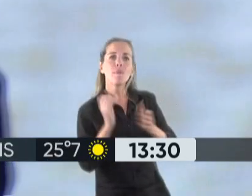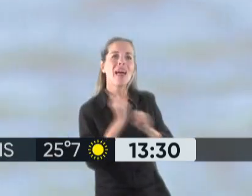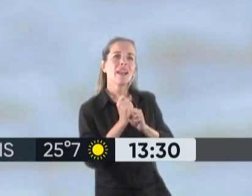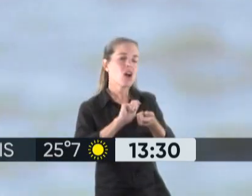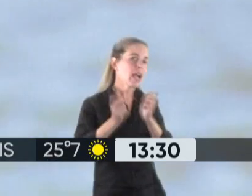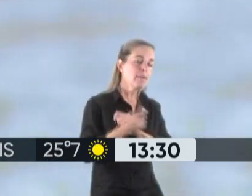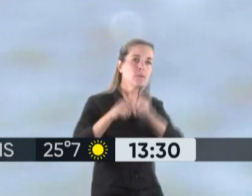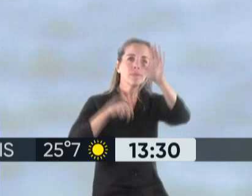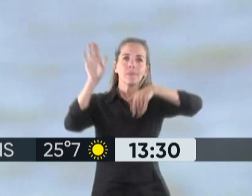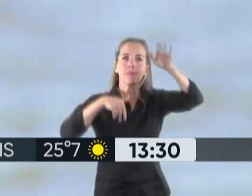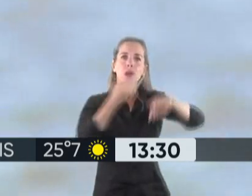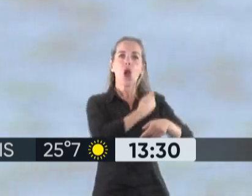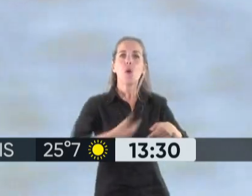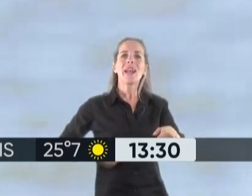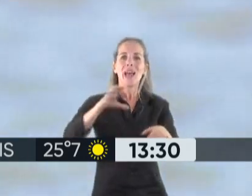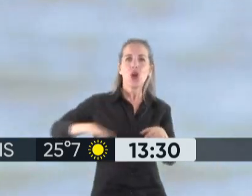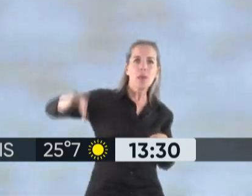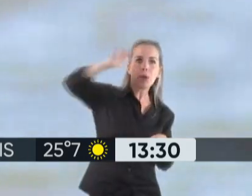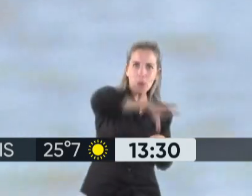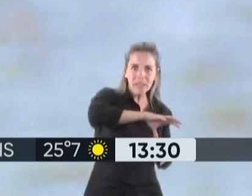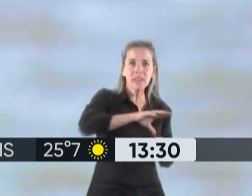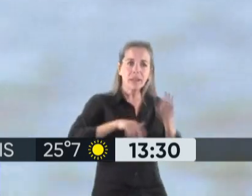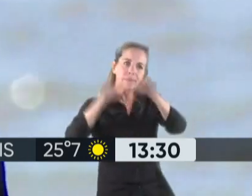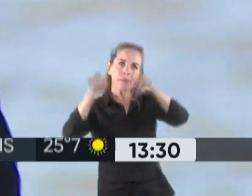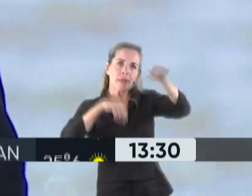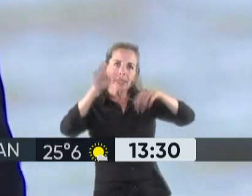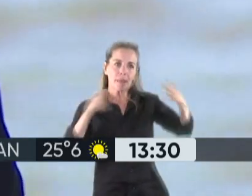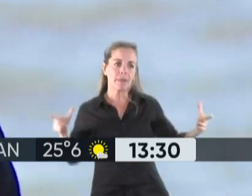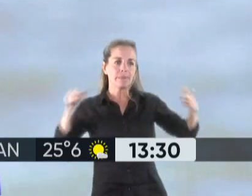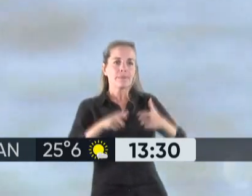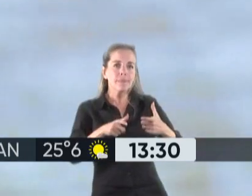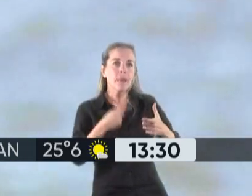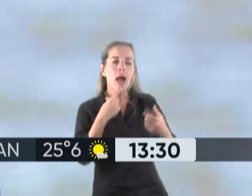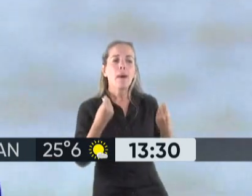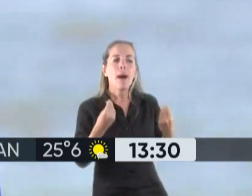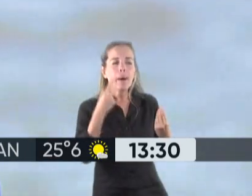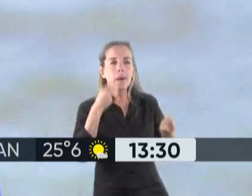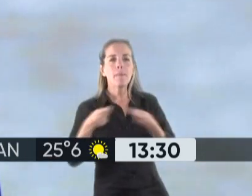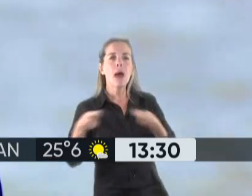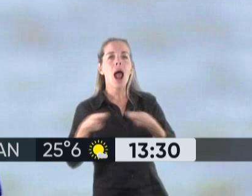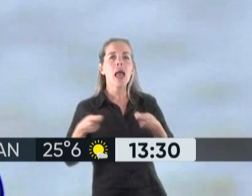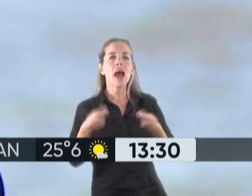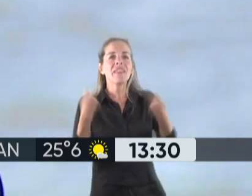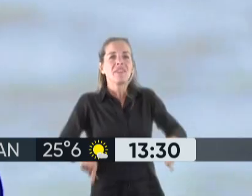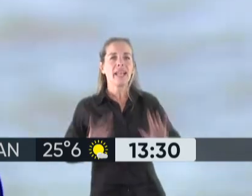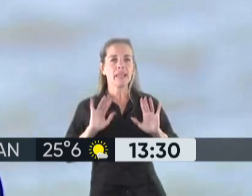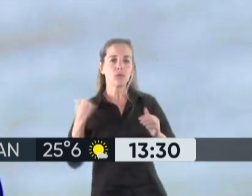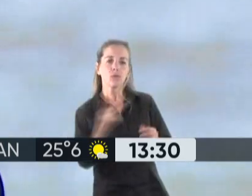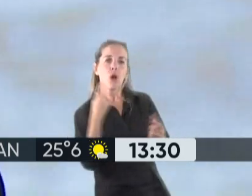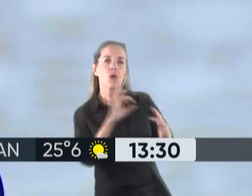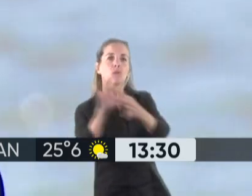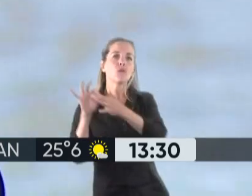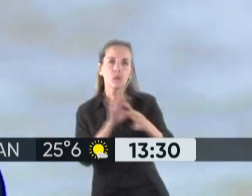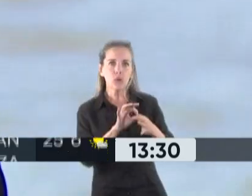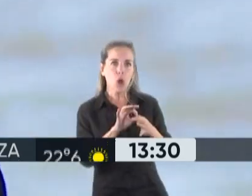los gobernadores de todas las provincias ribereñas, entre ellas Buenos Aires, y le dije, che, vamos a administrar esto entre todos.